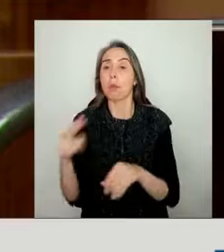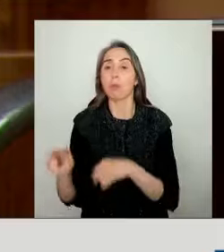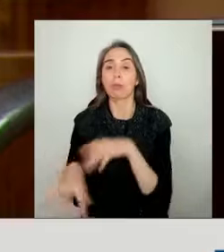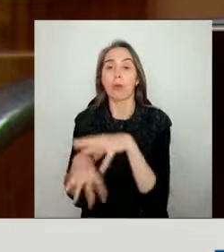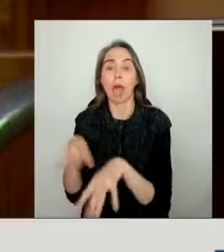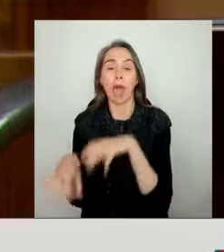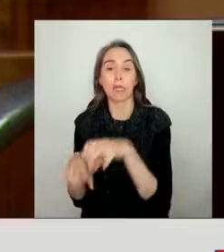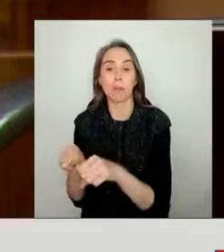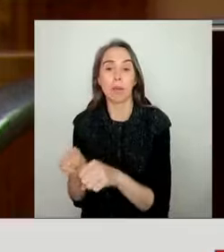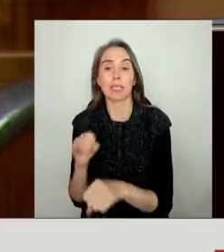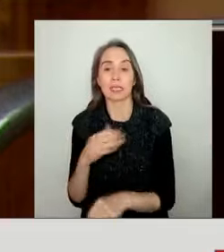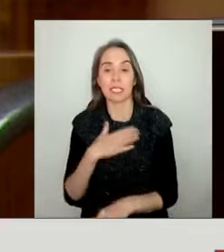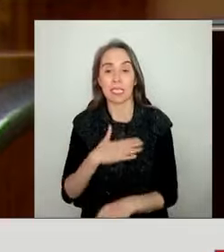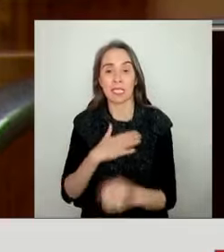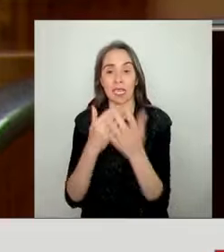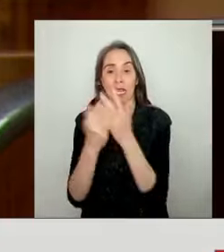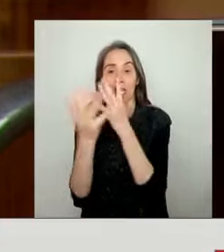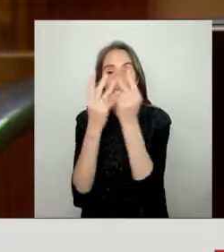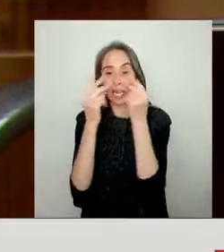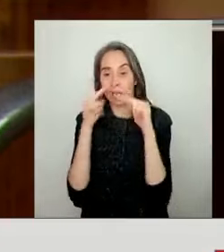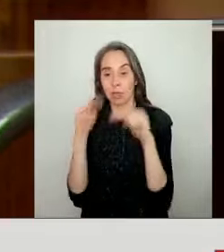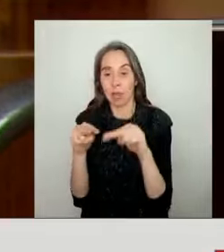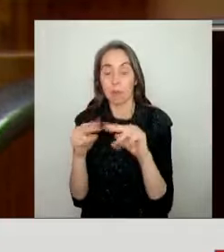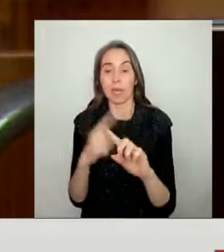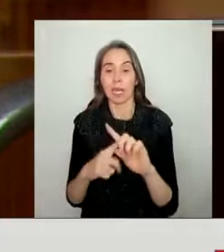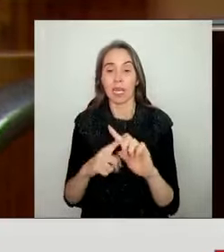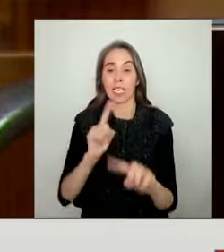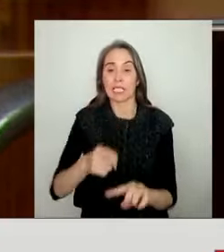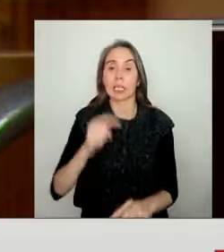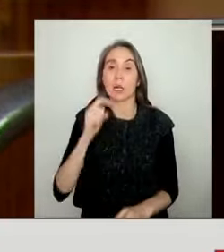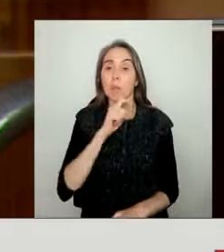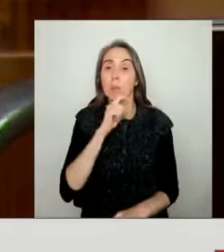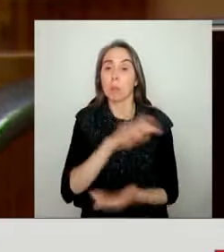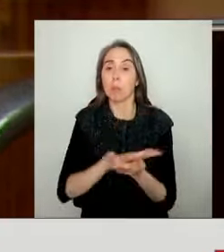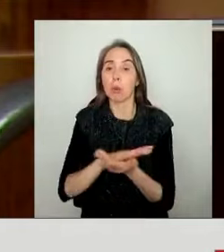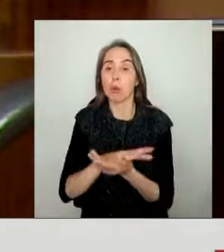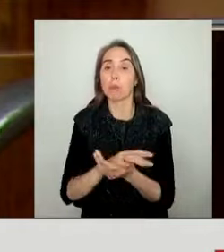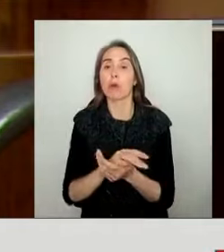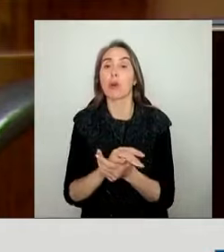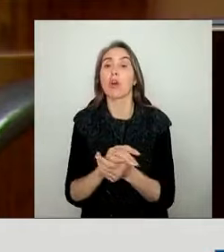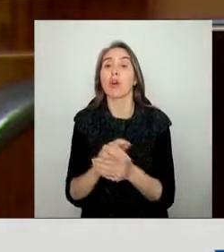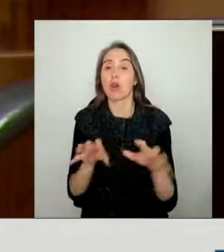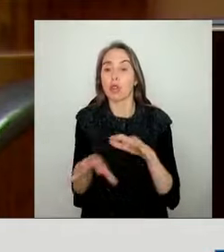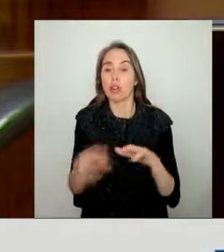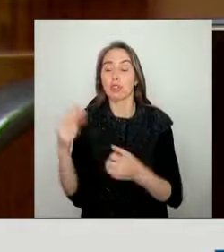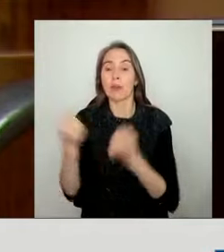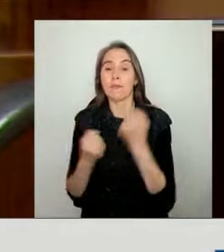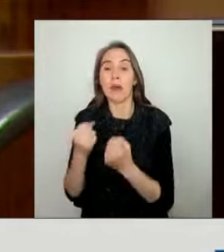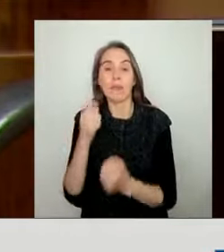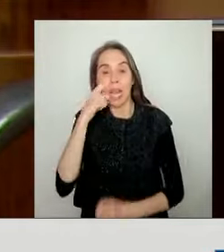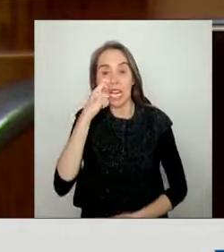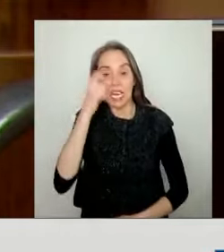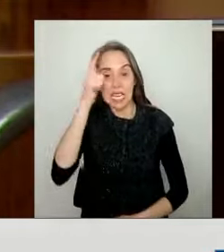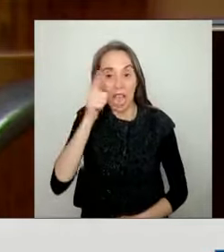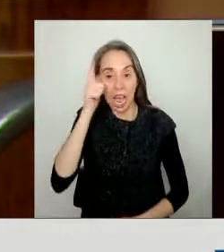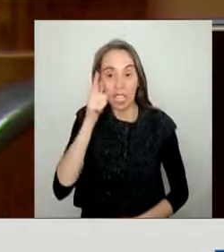buscara la transparencia se exigiría por ejemplo que los productos cárnicos indiquen que muchos son